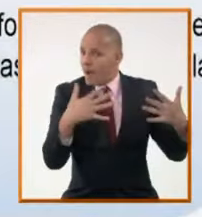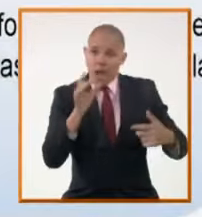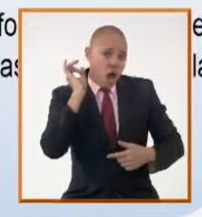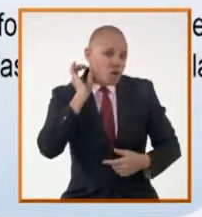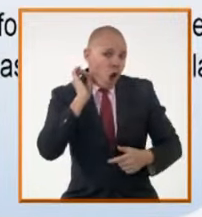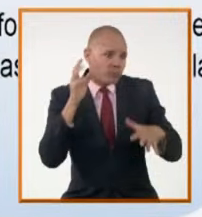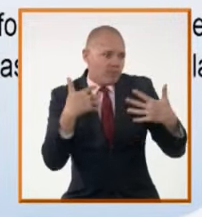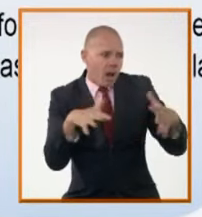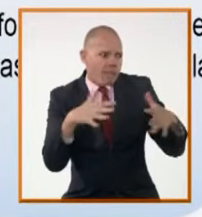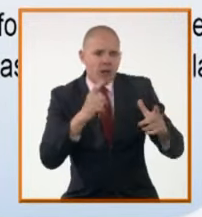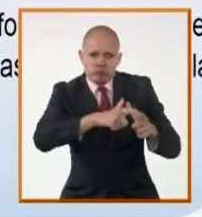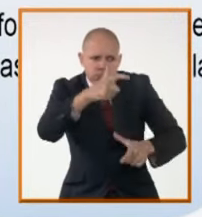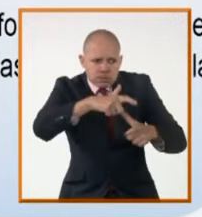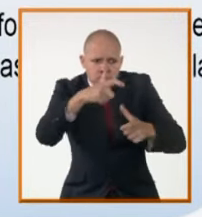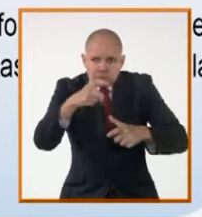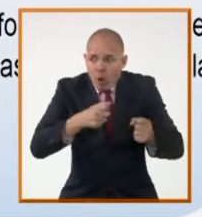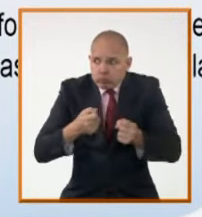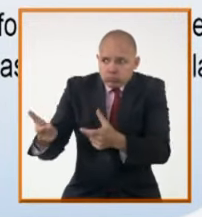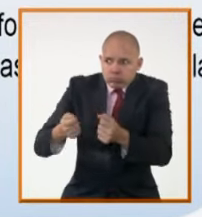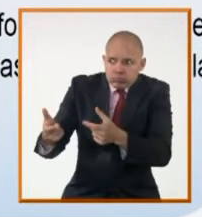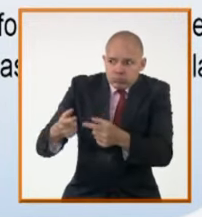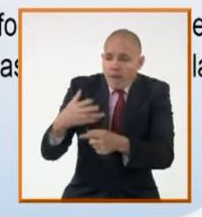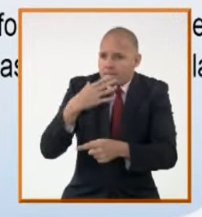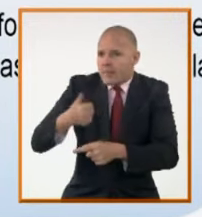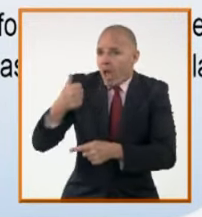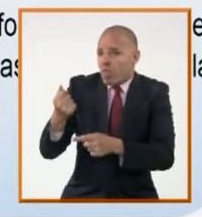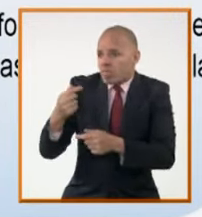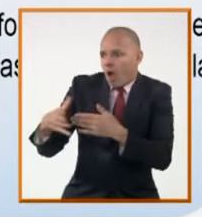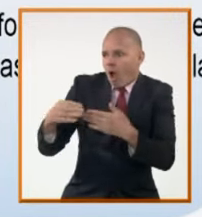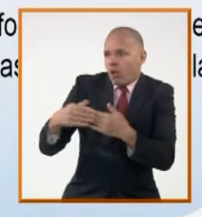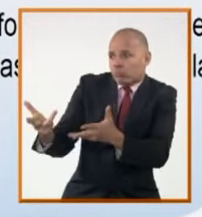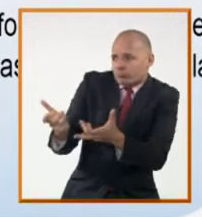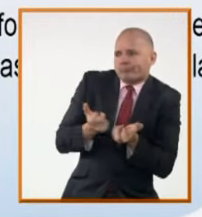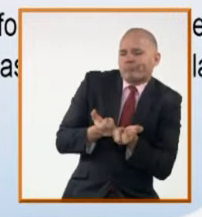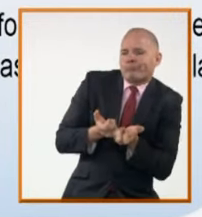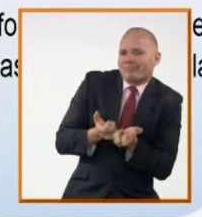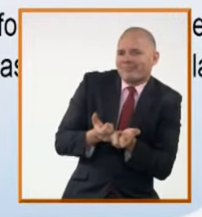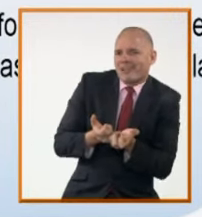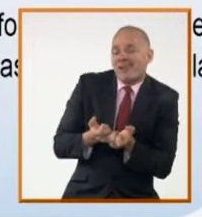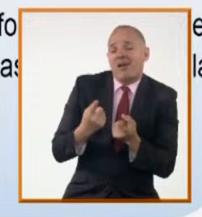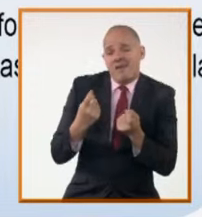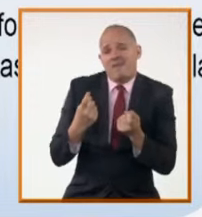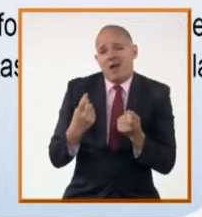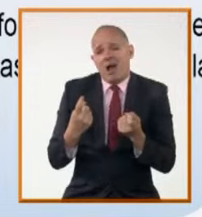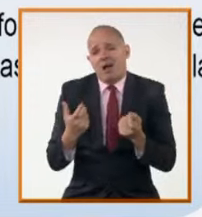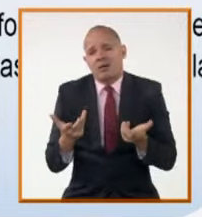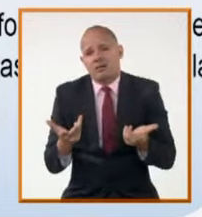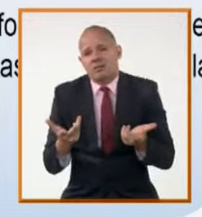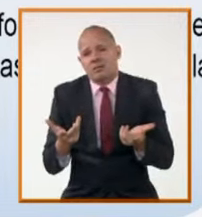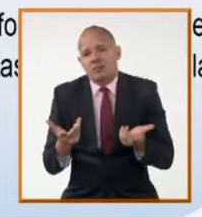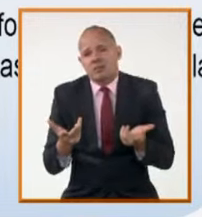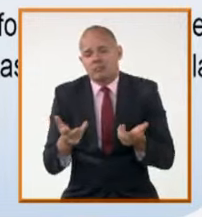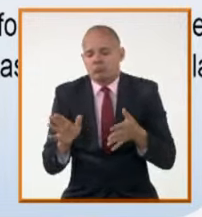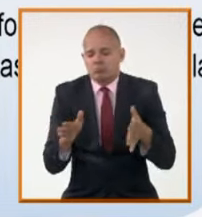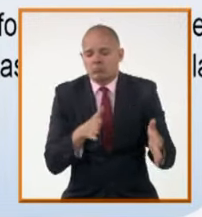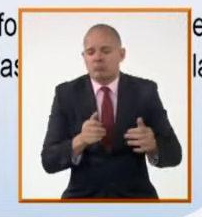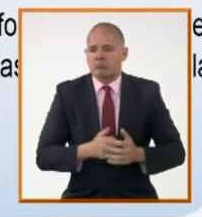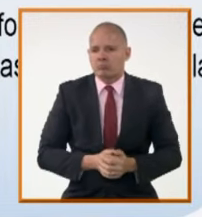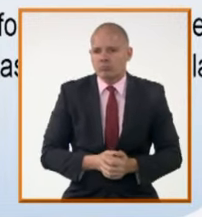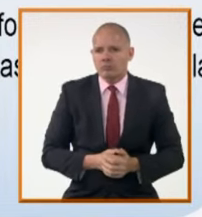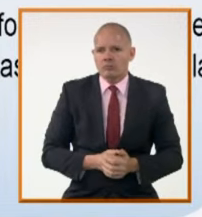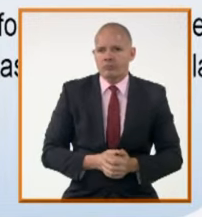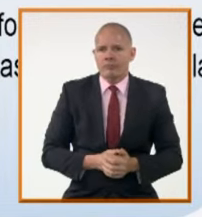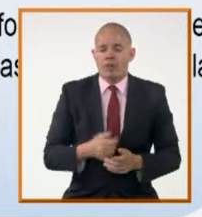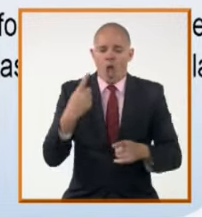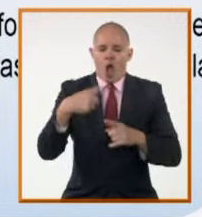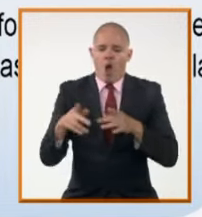Redimensionar el mercado cambiario, la intervención del informal y el control del tipo